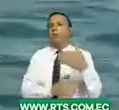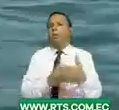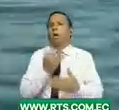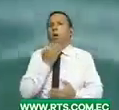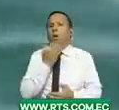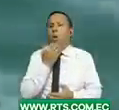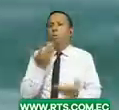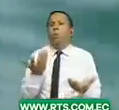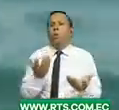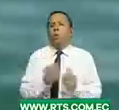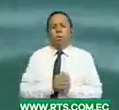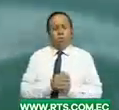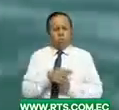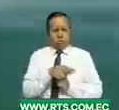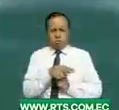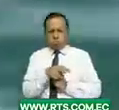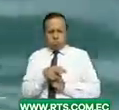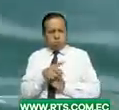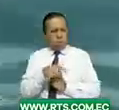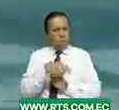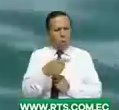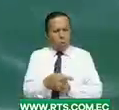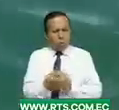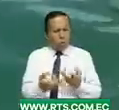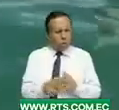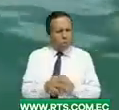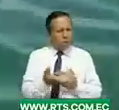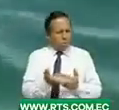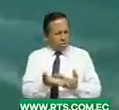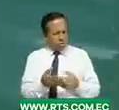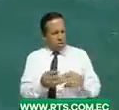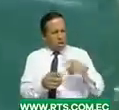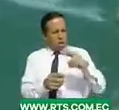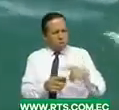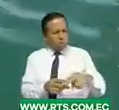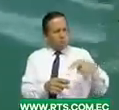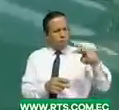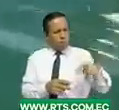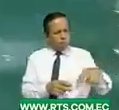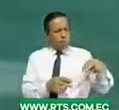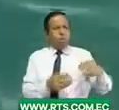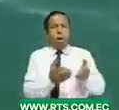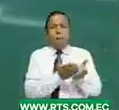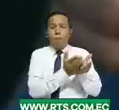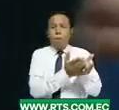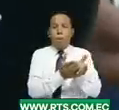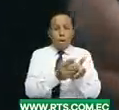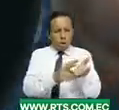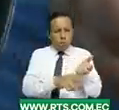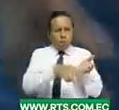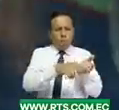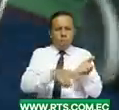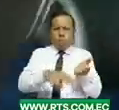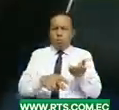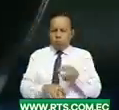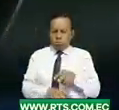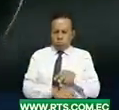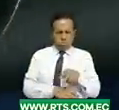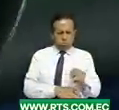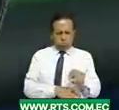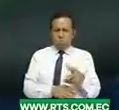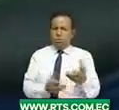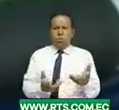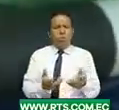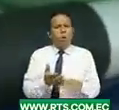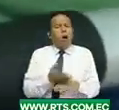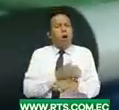cadáver también mutilado que flotaba entre las embarcaciones acoderadas frente al puerto. Sí, pero no, si no hace mucho, no más, tenía unos 15 minutos que lo encontraron ahí.